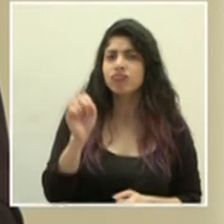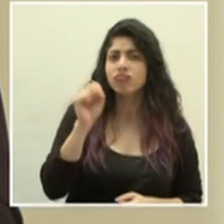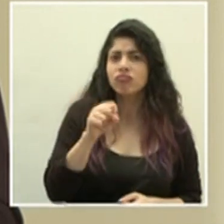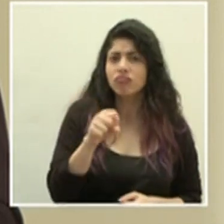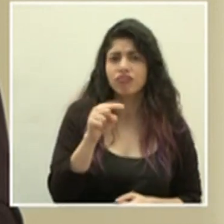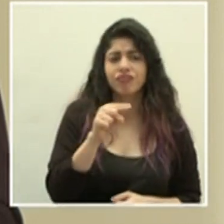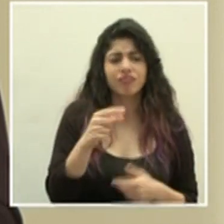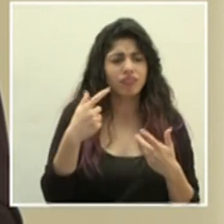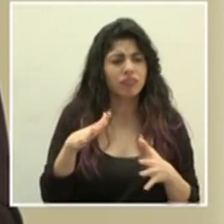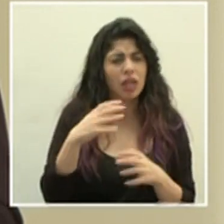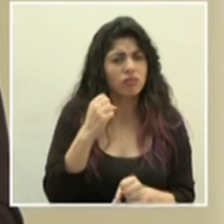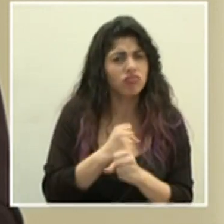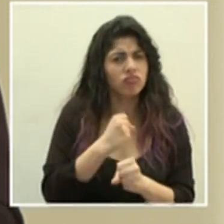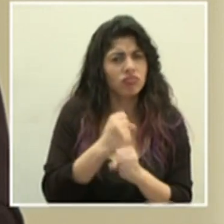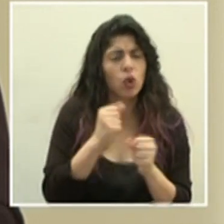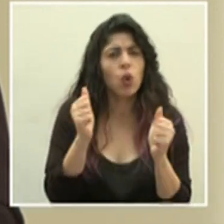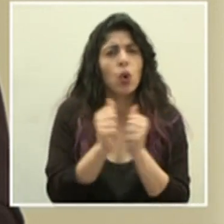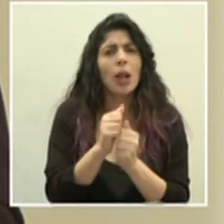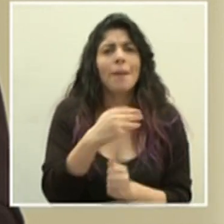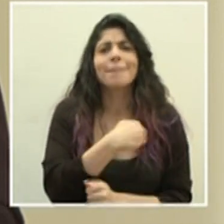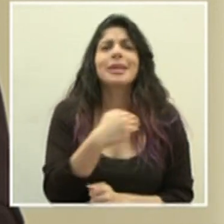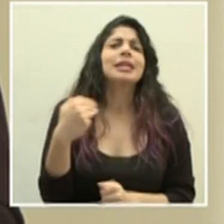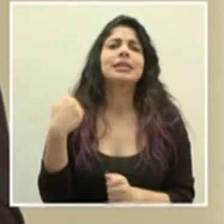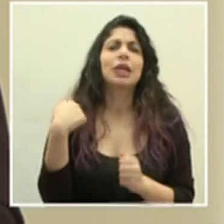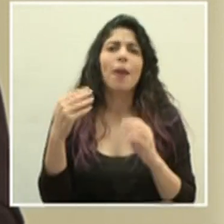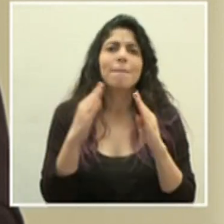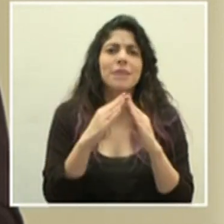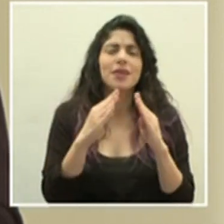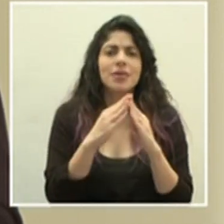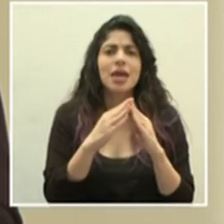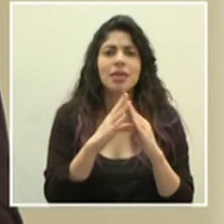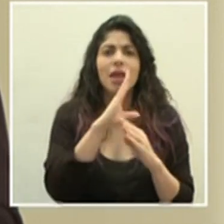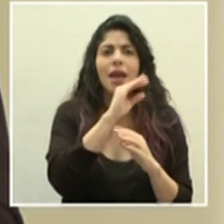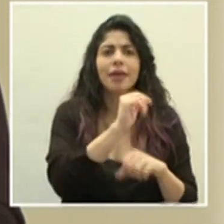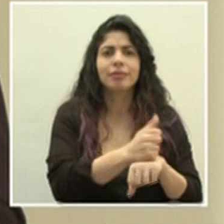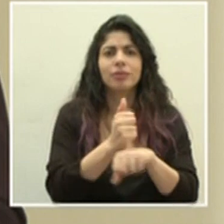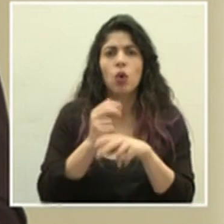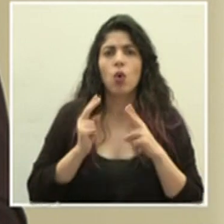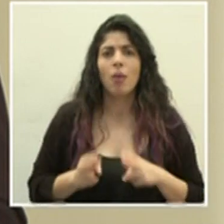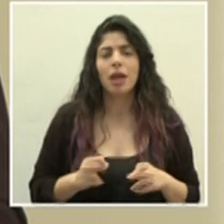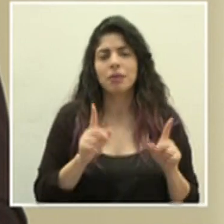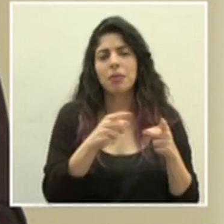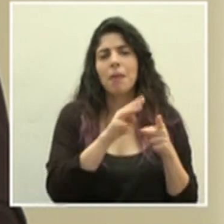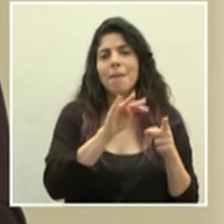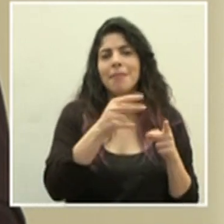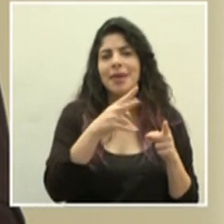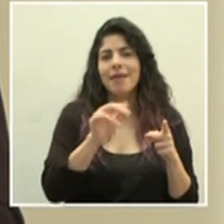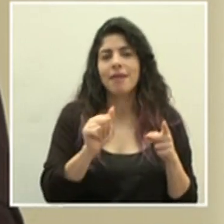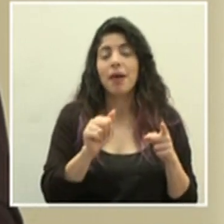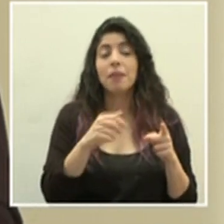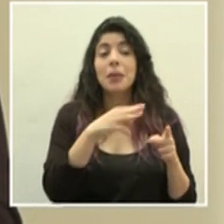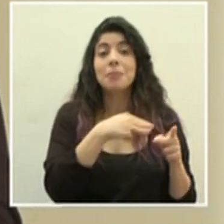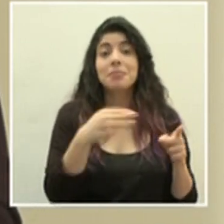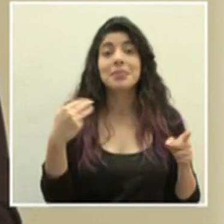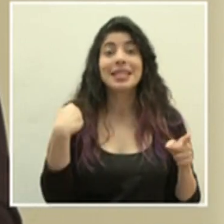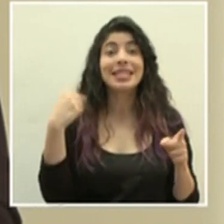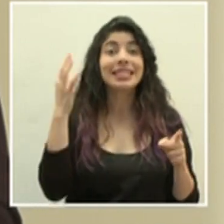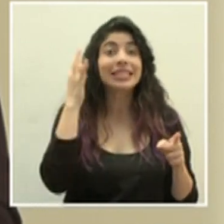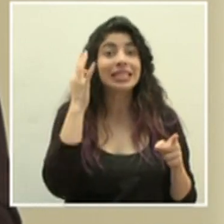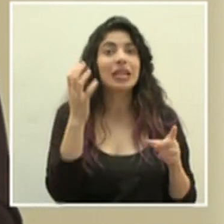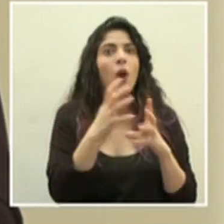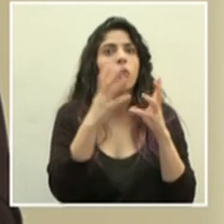hemos estado trabajando con el Ministerio de Vivienda y Asentamientos Humanos, el MIVA, en donde la ministra ha estado